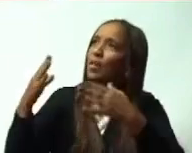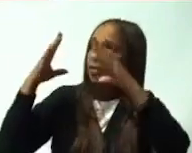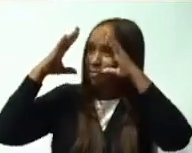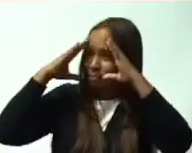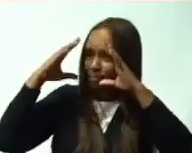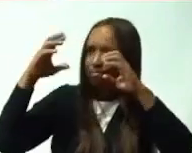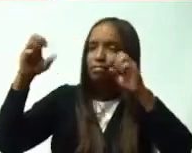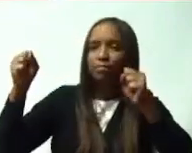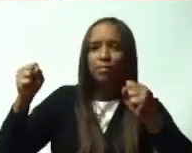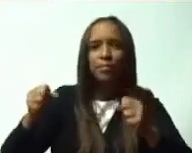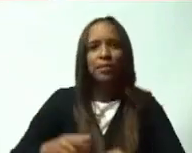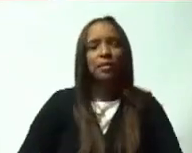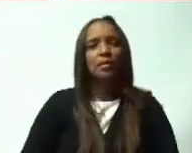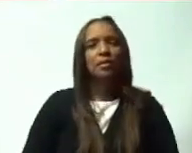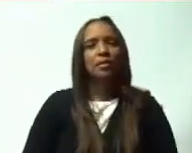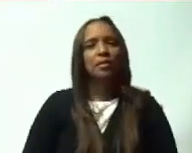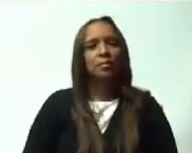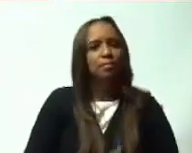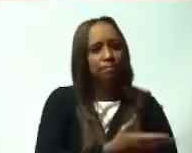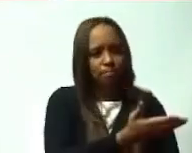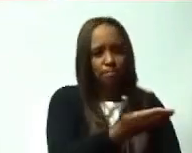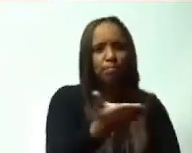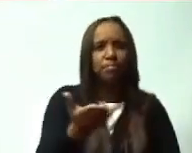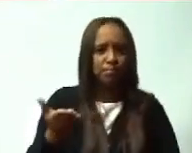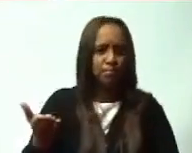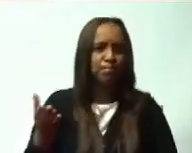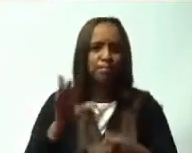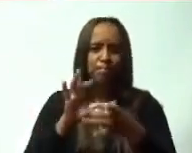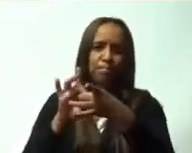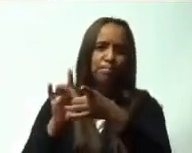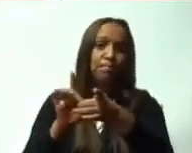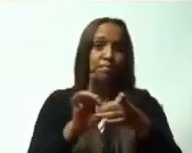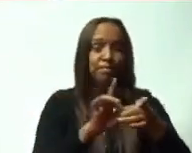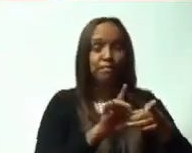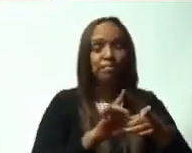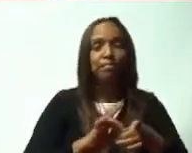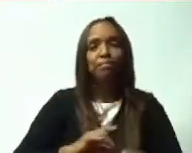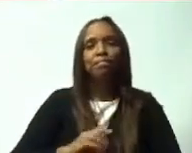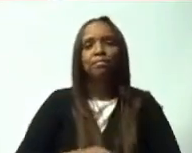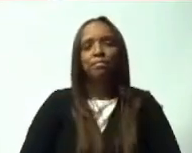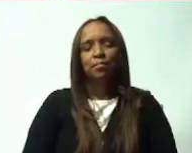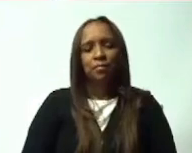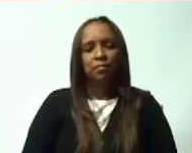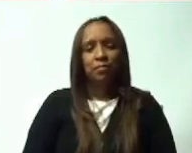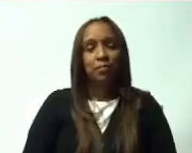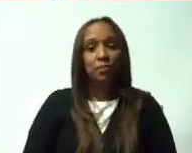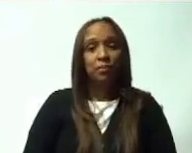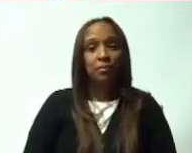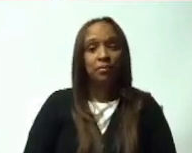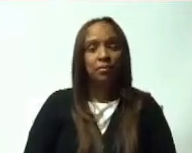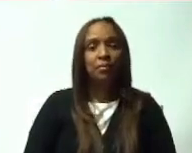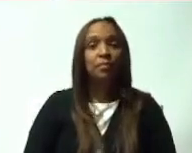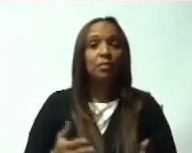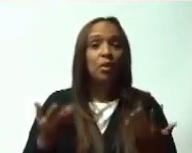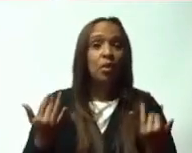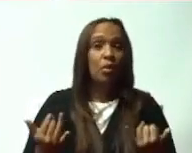mi primera palabra después de integrarme a mis labores, después de las